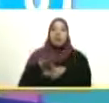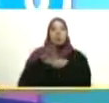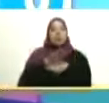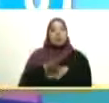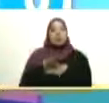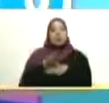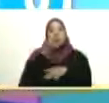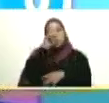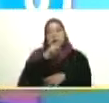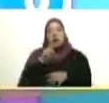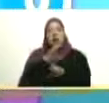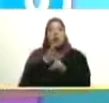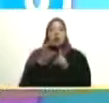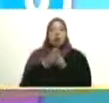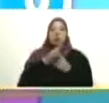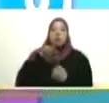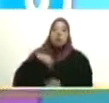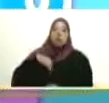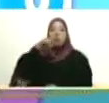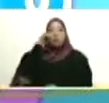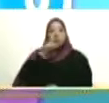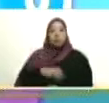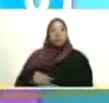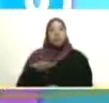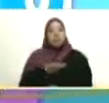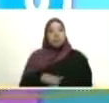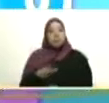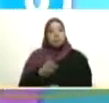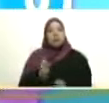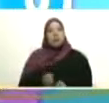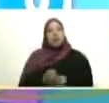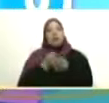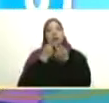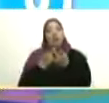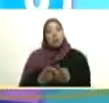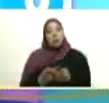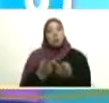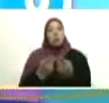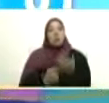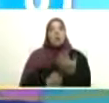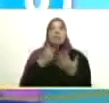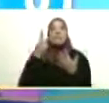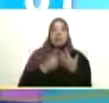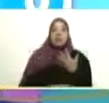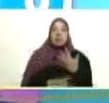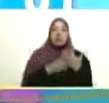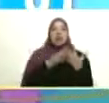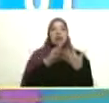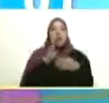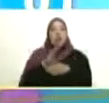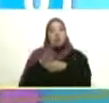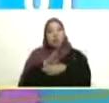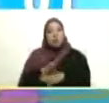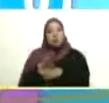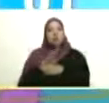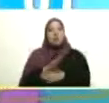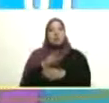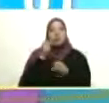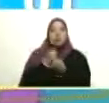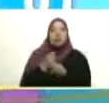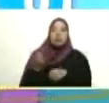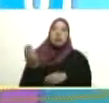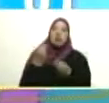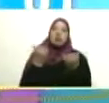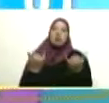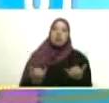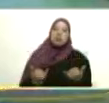anual. Es culturizar a nuestro pueblo del valor de la planificación del mantenimiento. Fíjate, si ellos... Vamos a hacer una cosa, Villarruel.